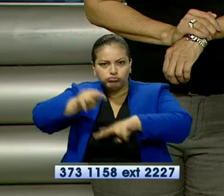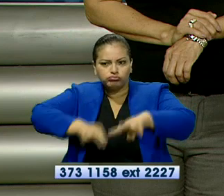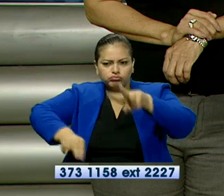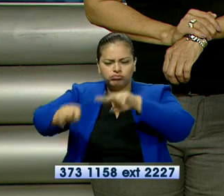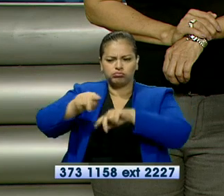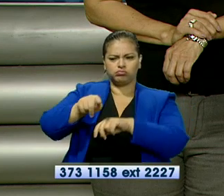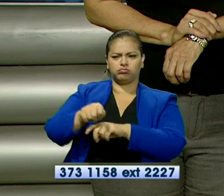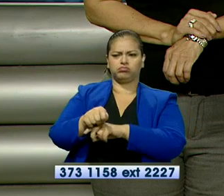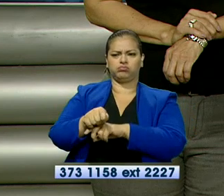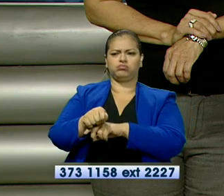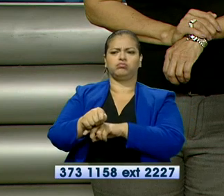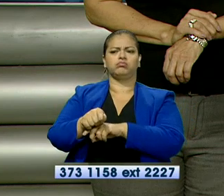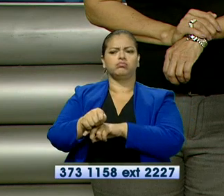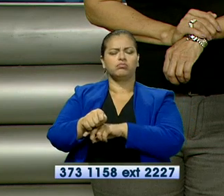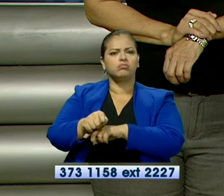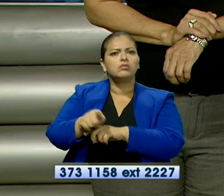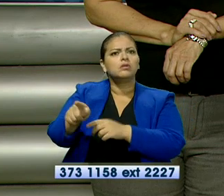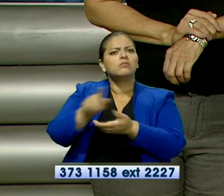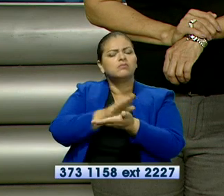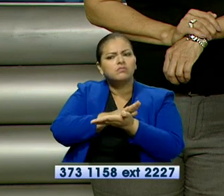de Estado en su informe semanal.